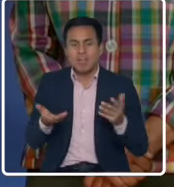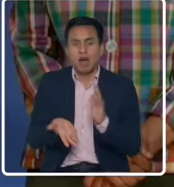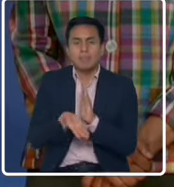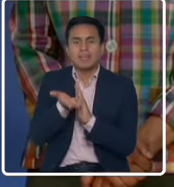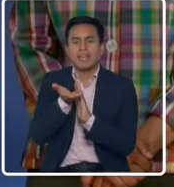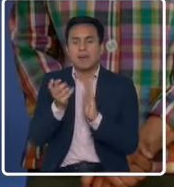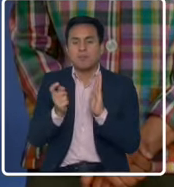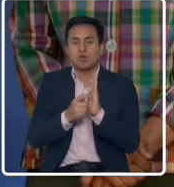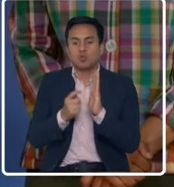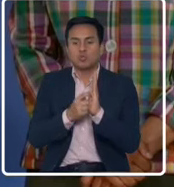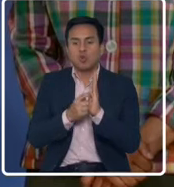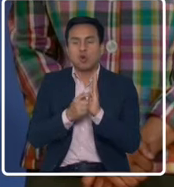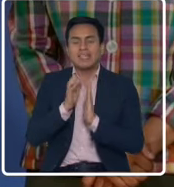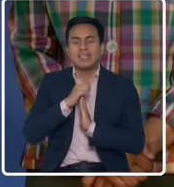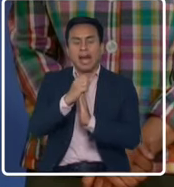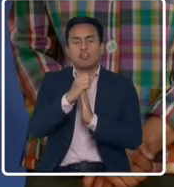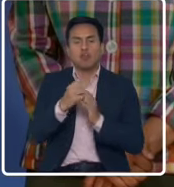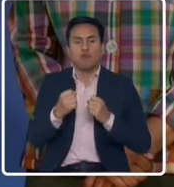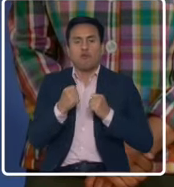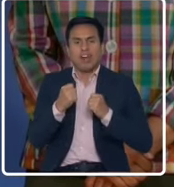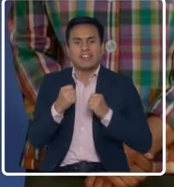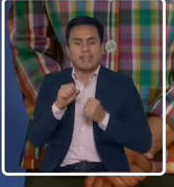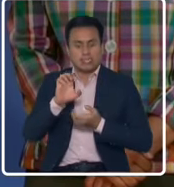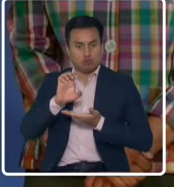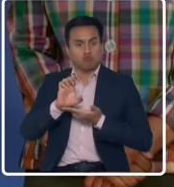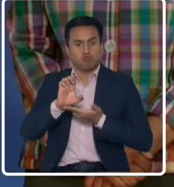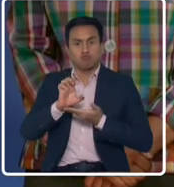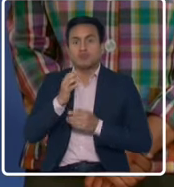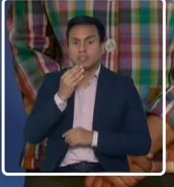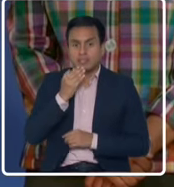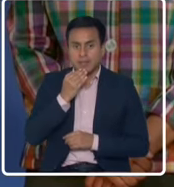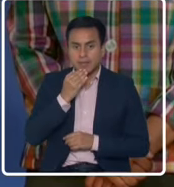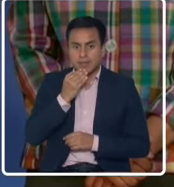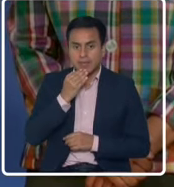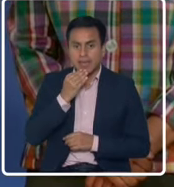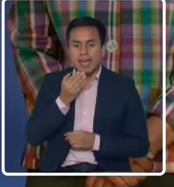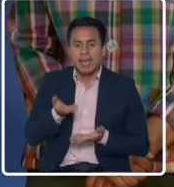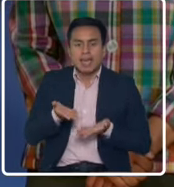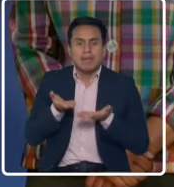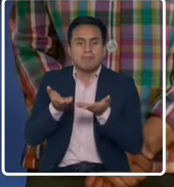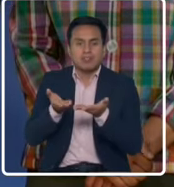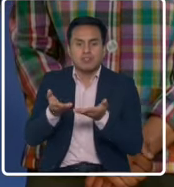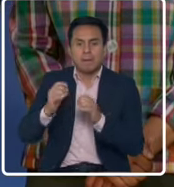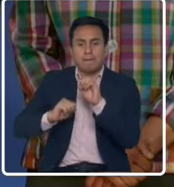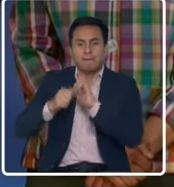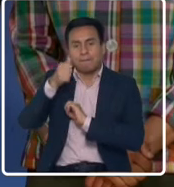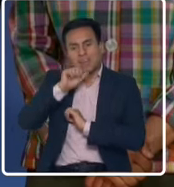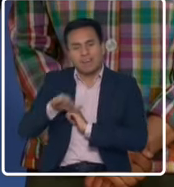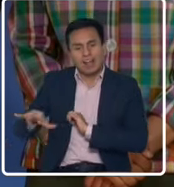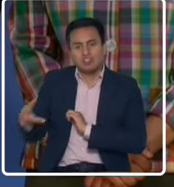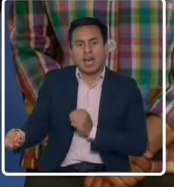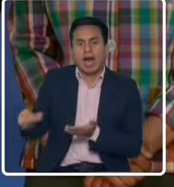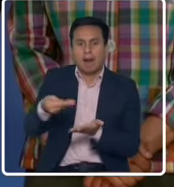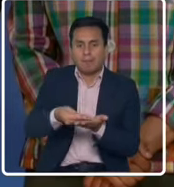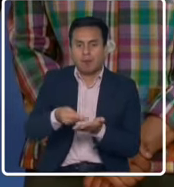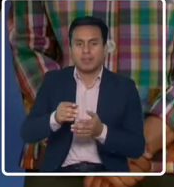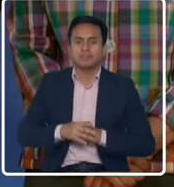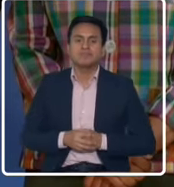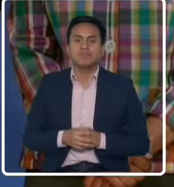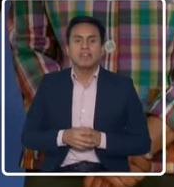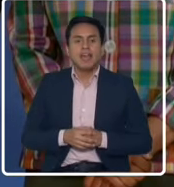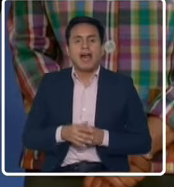aumentar la producción no solo con un liderazgo fuerte del estado sino también dando espacio para que privados puedan hacer un aporte